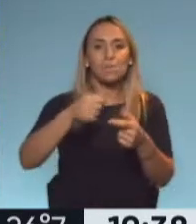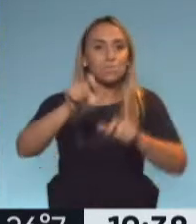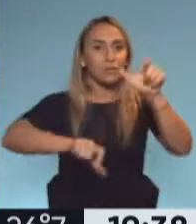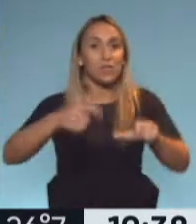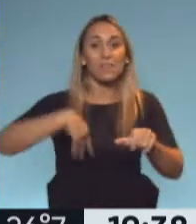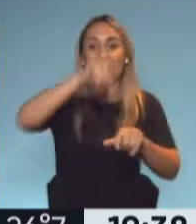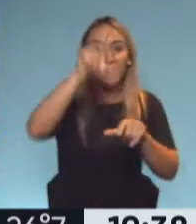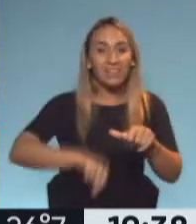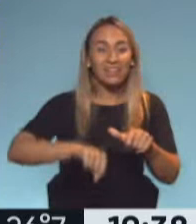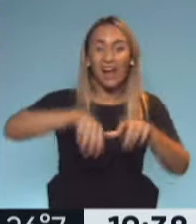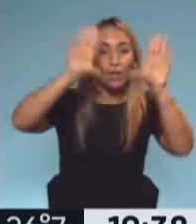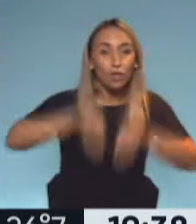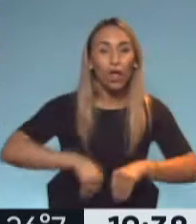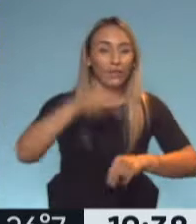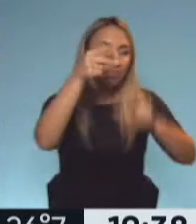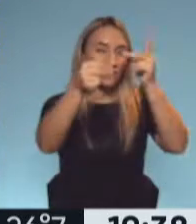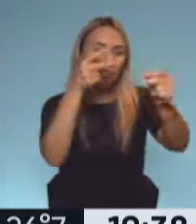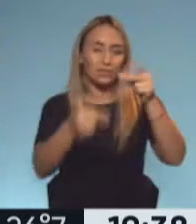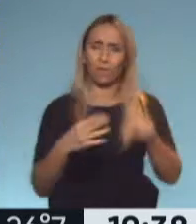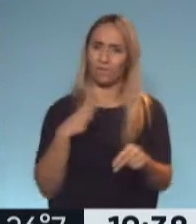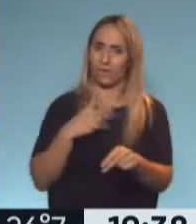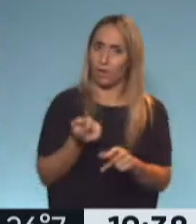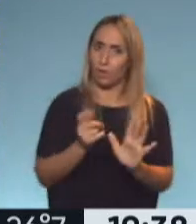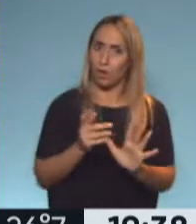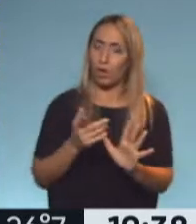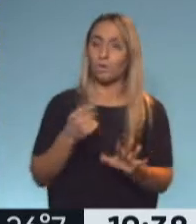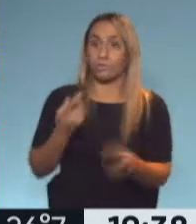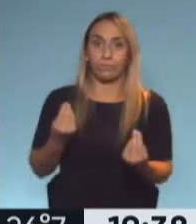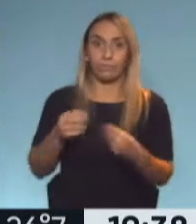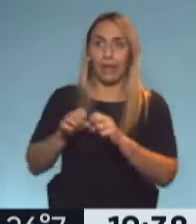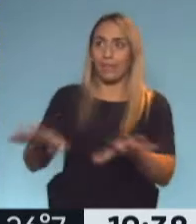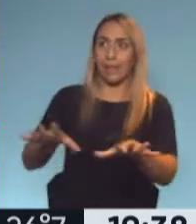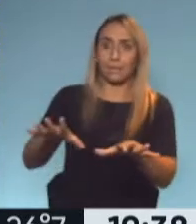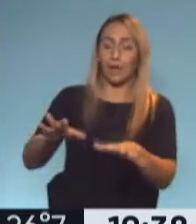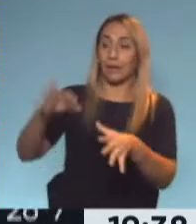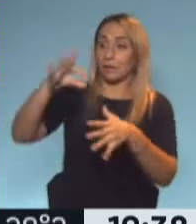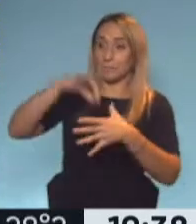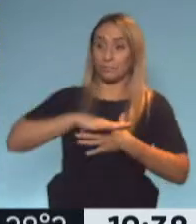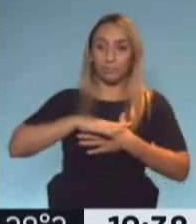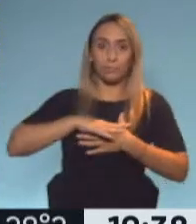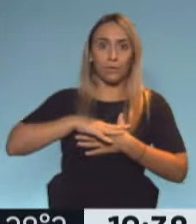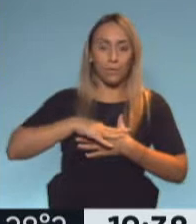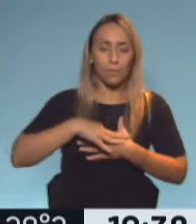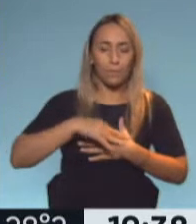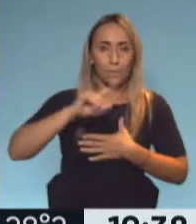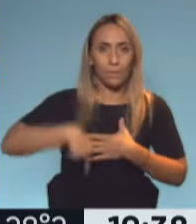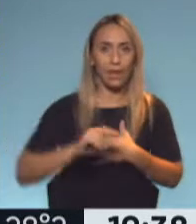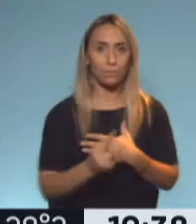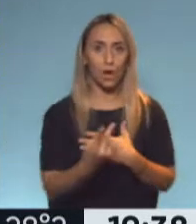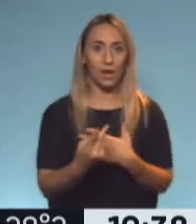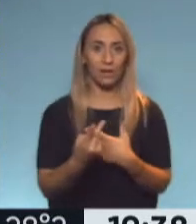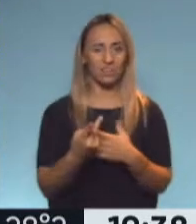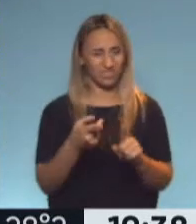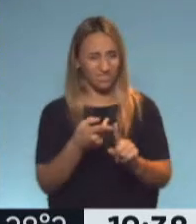de esta pandemia que trae muerte. Y hacer política con la vida y con la muerte, la verdad es que no se